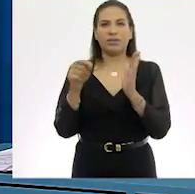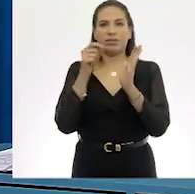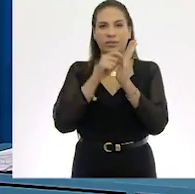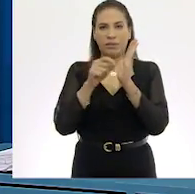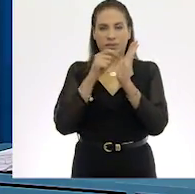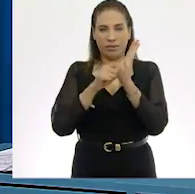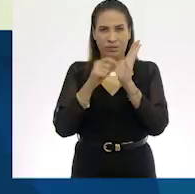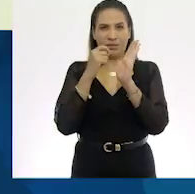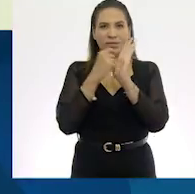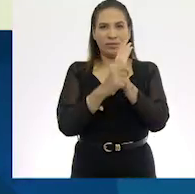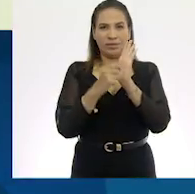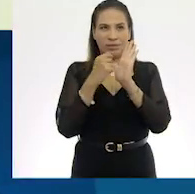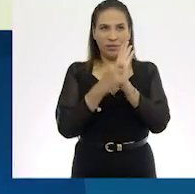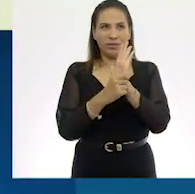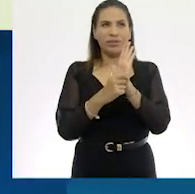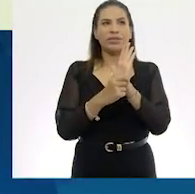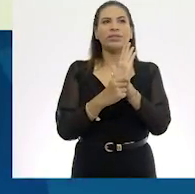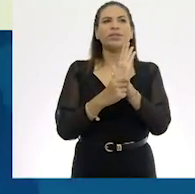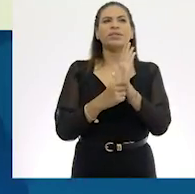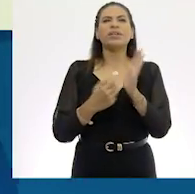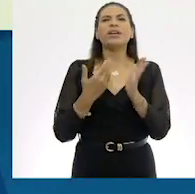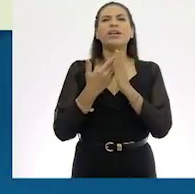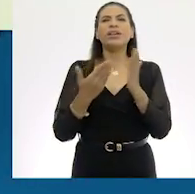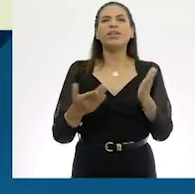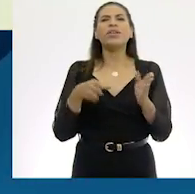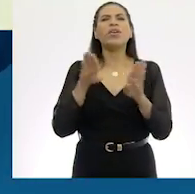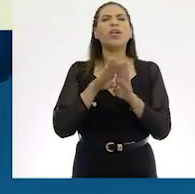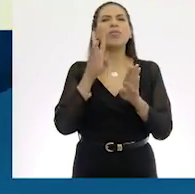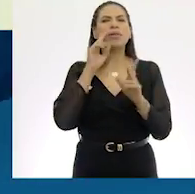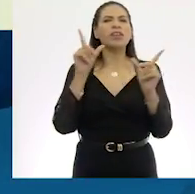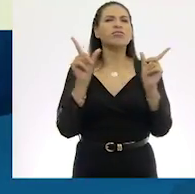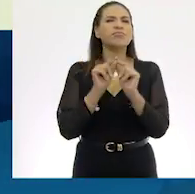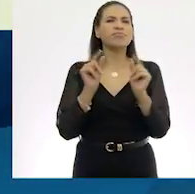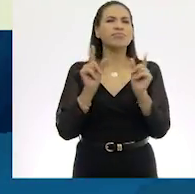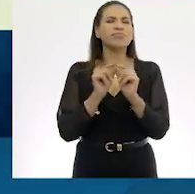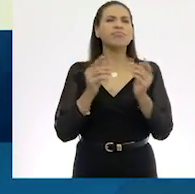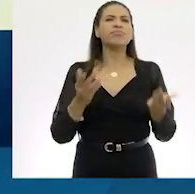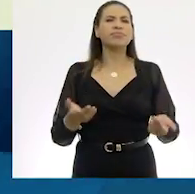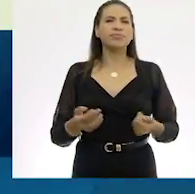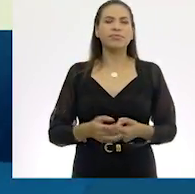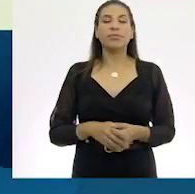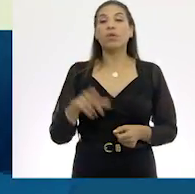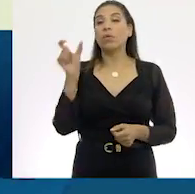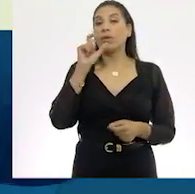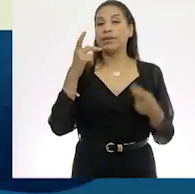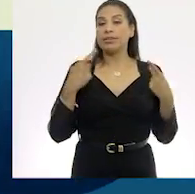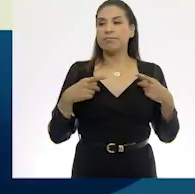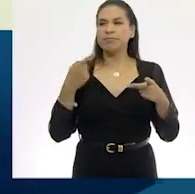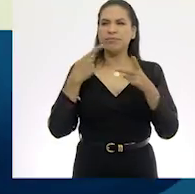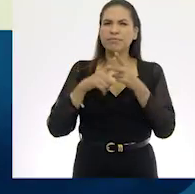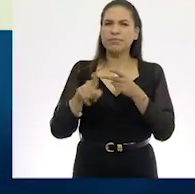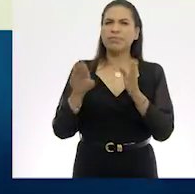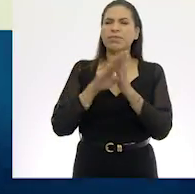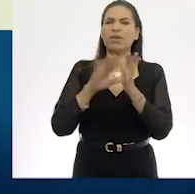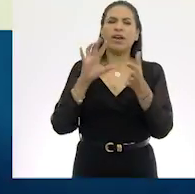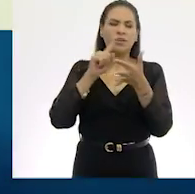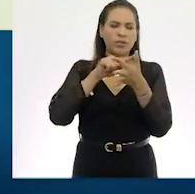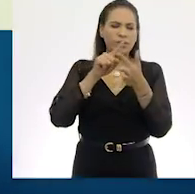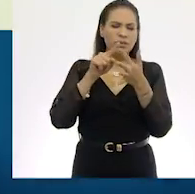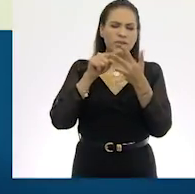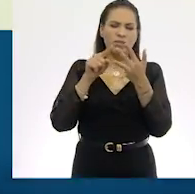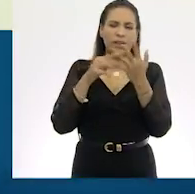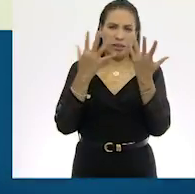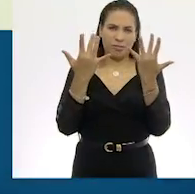nota? ¿Subrayaron? Bien, vamos a ver cómo quedaría el resumen una vez que subrayamos. Cuando la gente empezó a contar, utilizó las